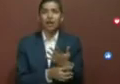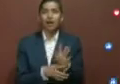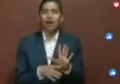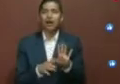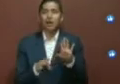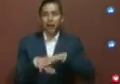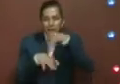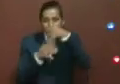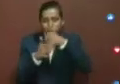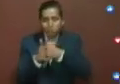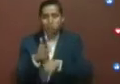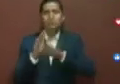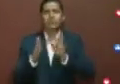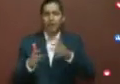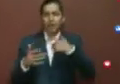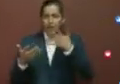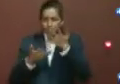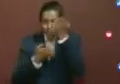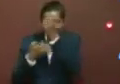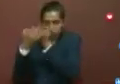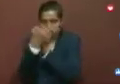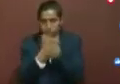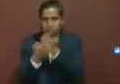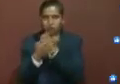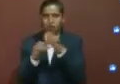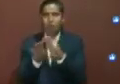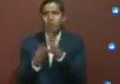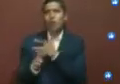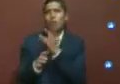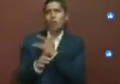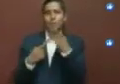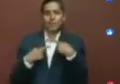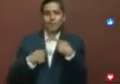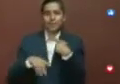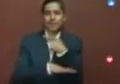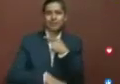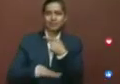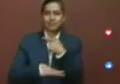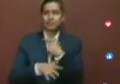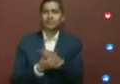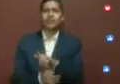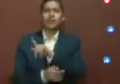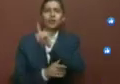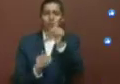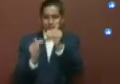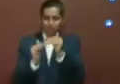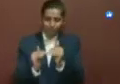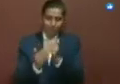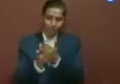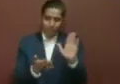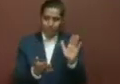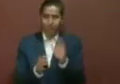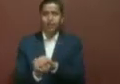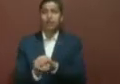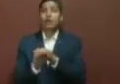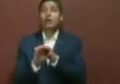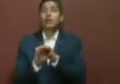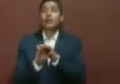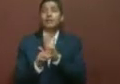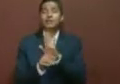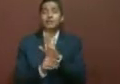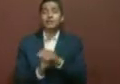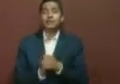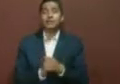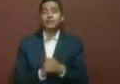profesionales para ver cómo anda este ambiente. Y luego, por el otro lado, resulta que